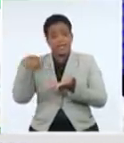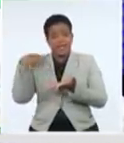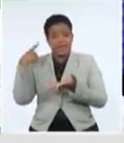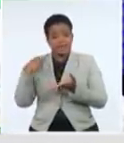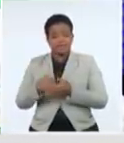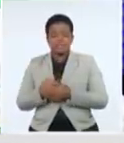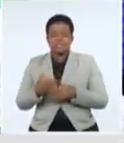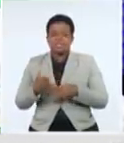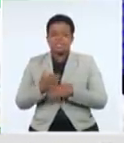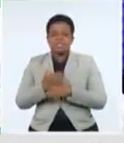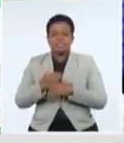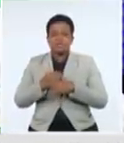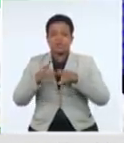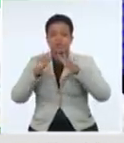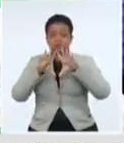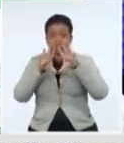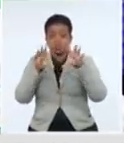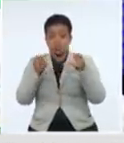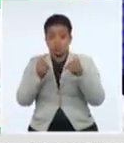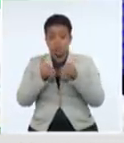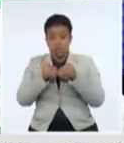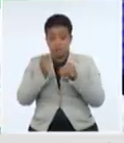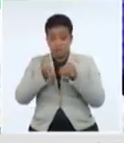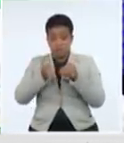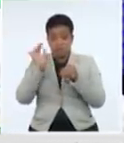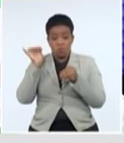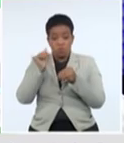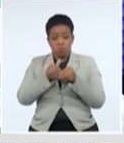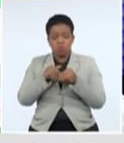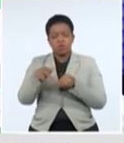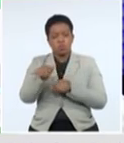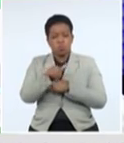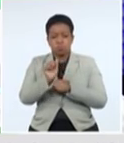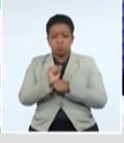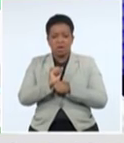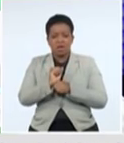el acumulado pues se mantenga casi la misma cifra,